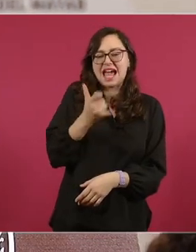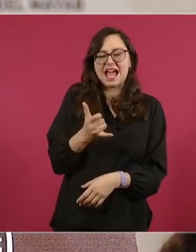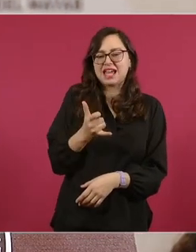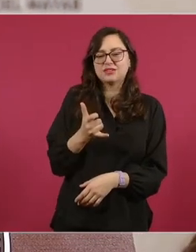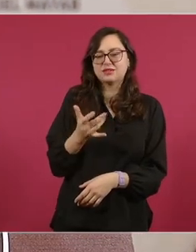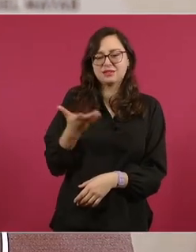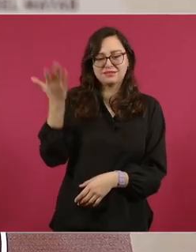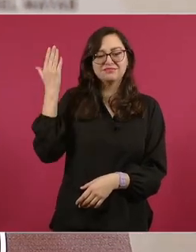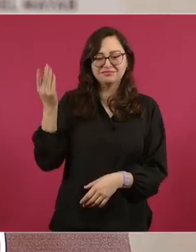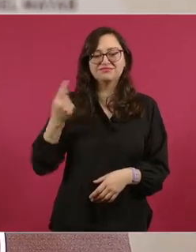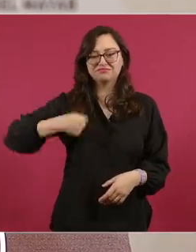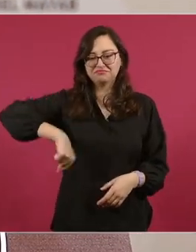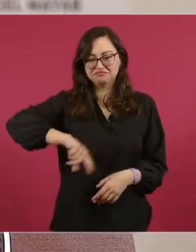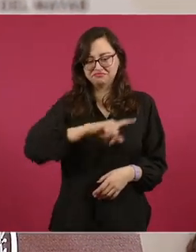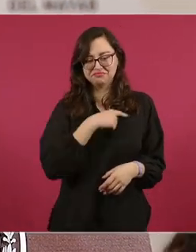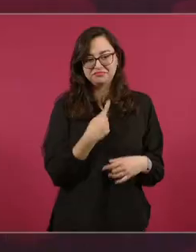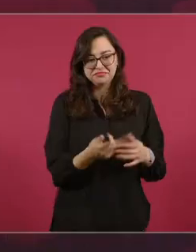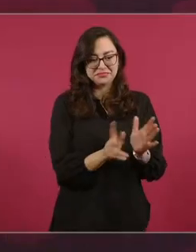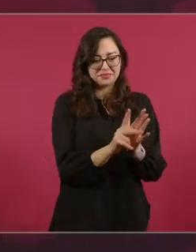o que